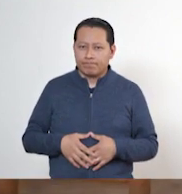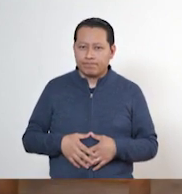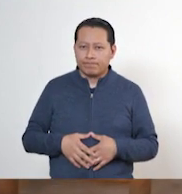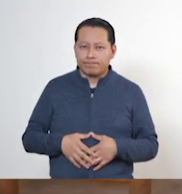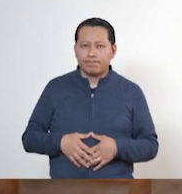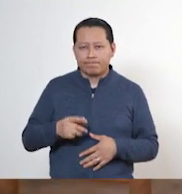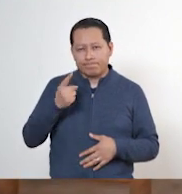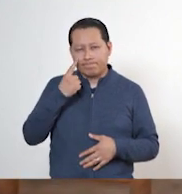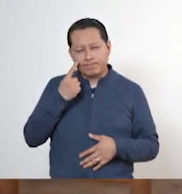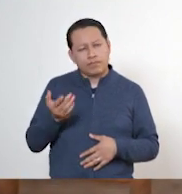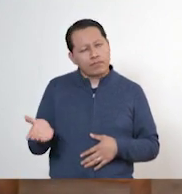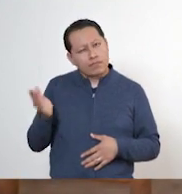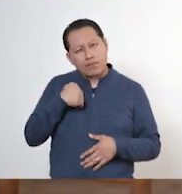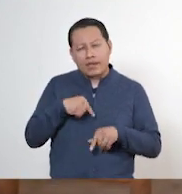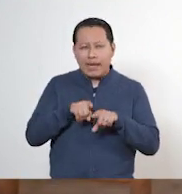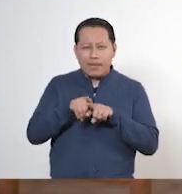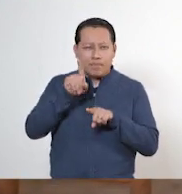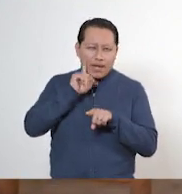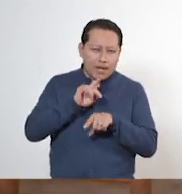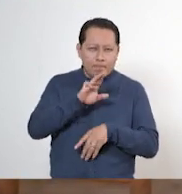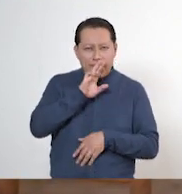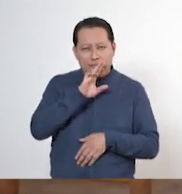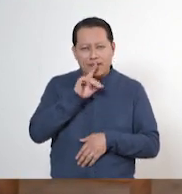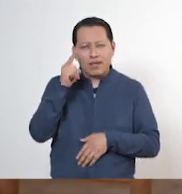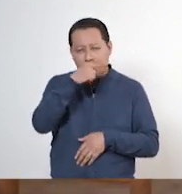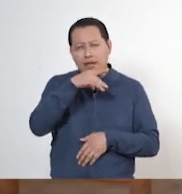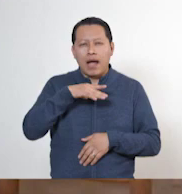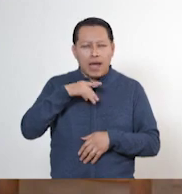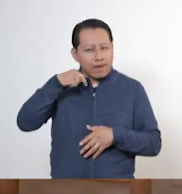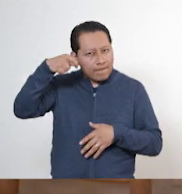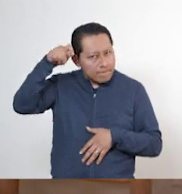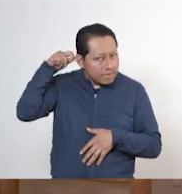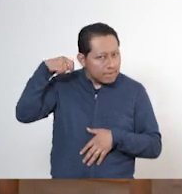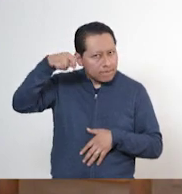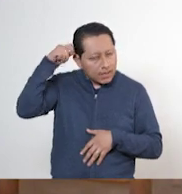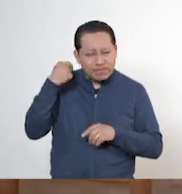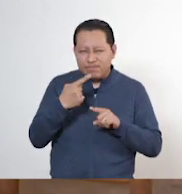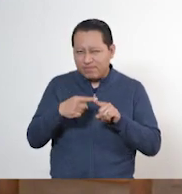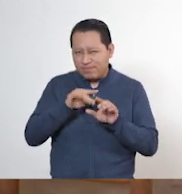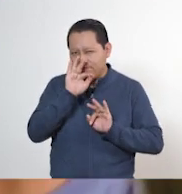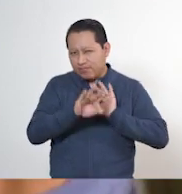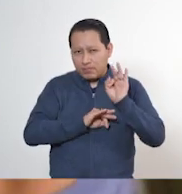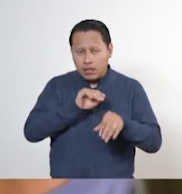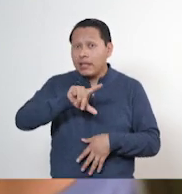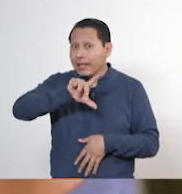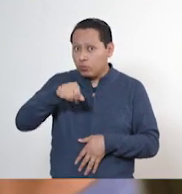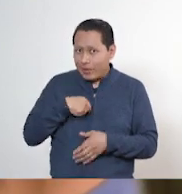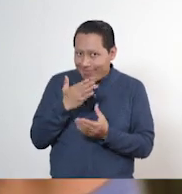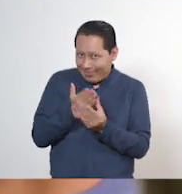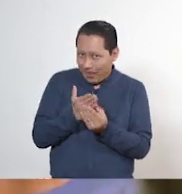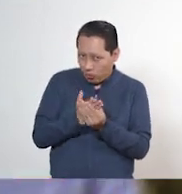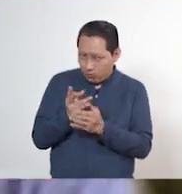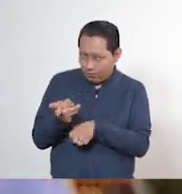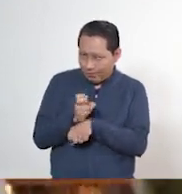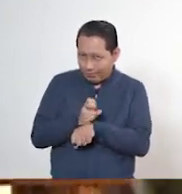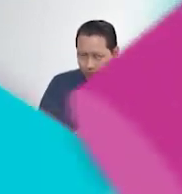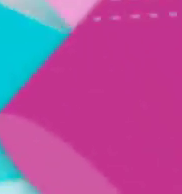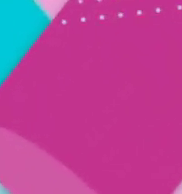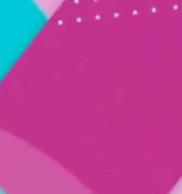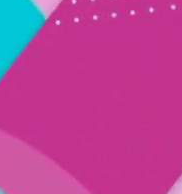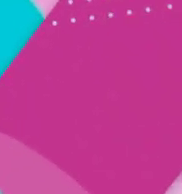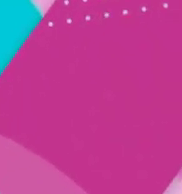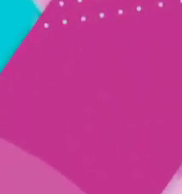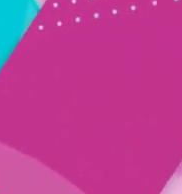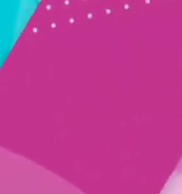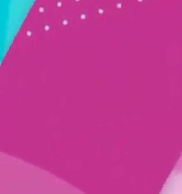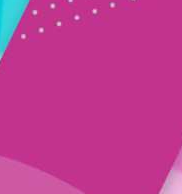Vente, vamos con tu hermana y tu mamá al salón de belleza. Y por ahí te invito unos taquitos. ¿Sí? Sale.